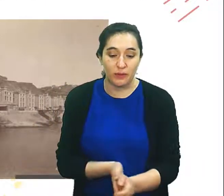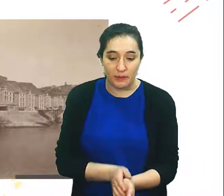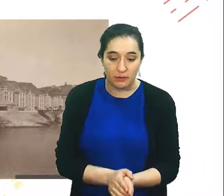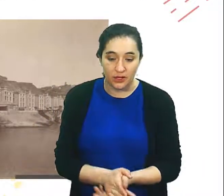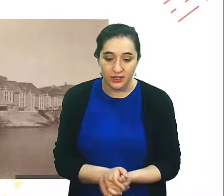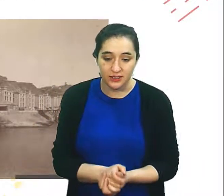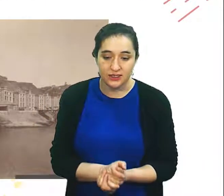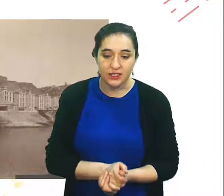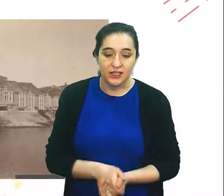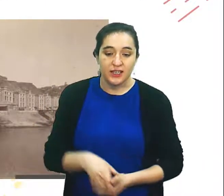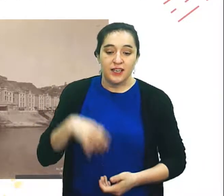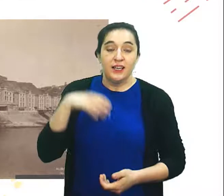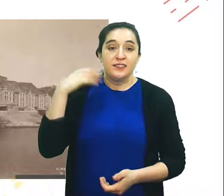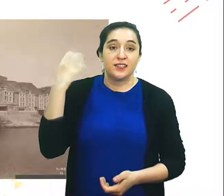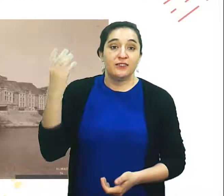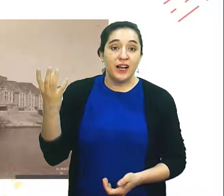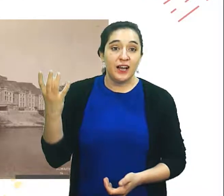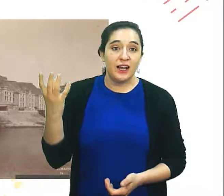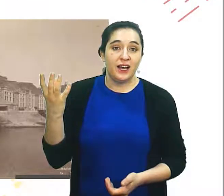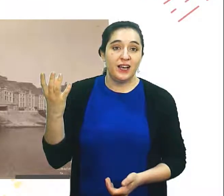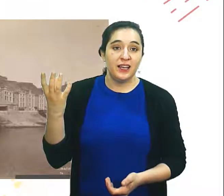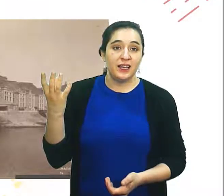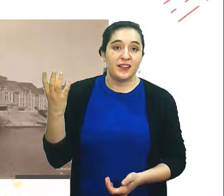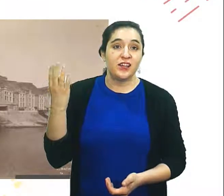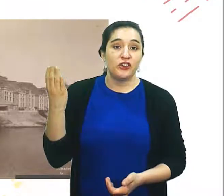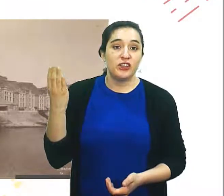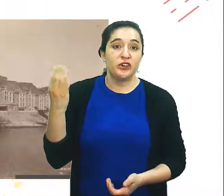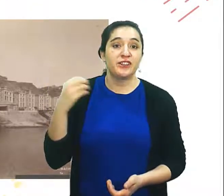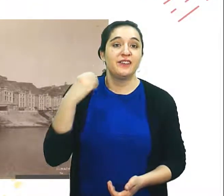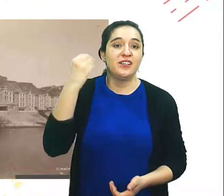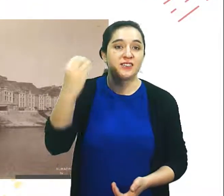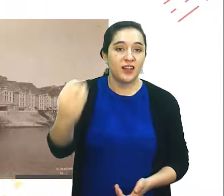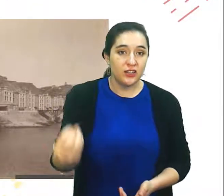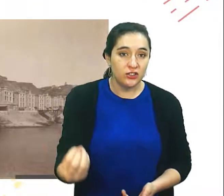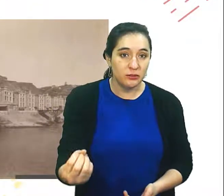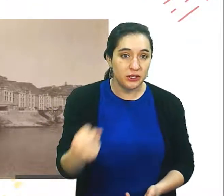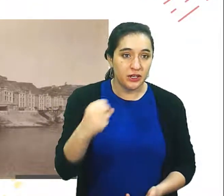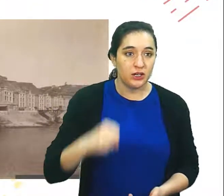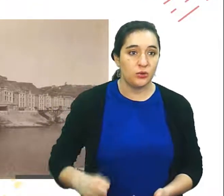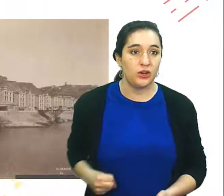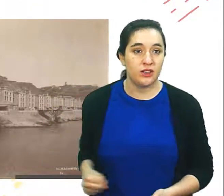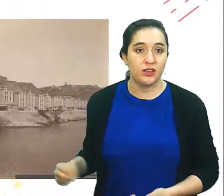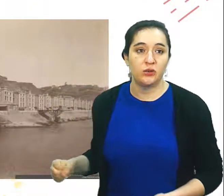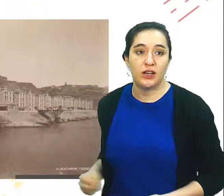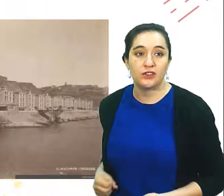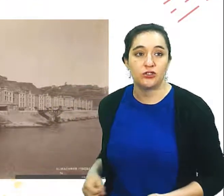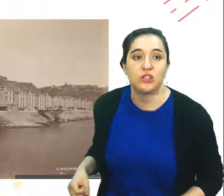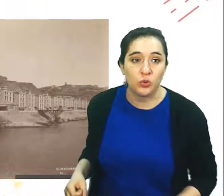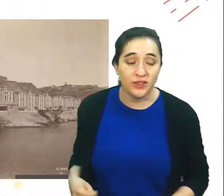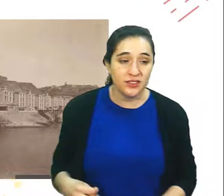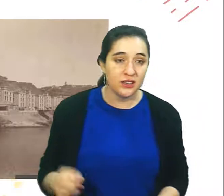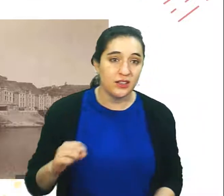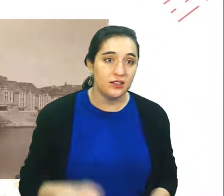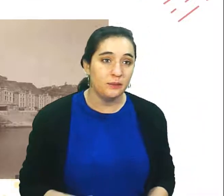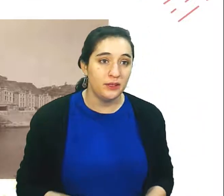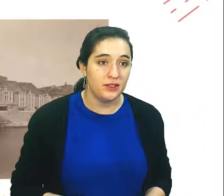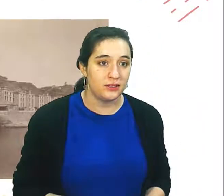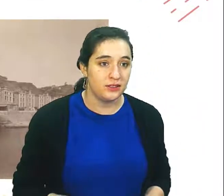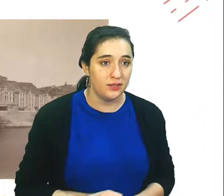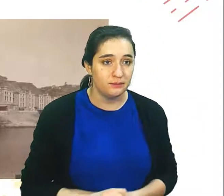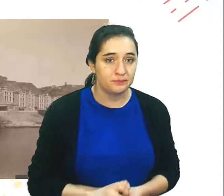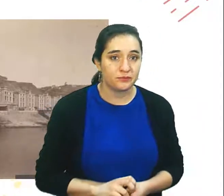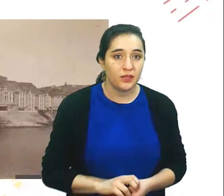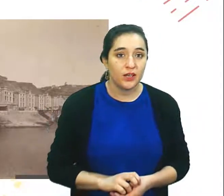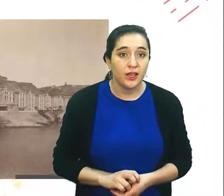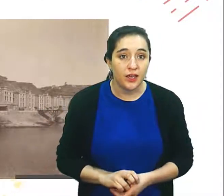sector más popular. Se va a, tiene el objetivo de estabilizar la economía. Recuerden que una de las consecuencias de la